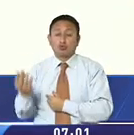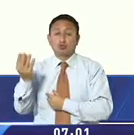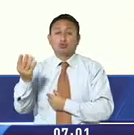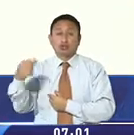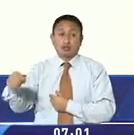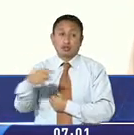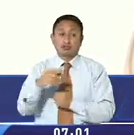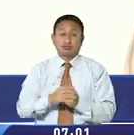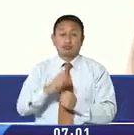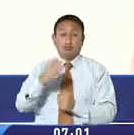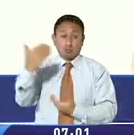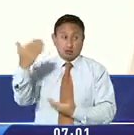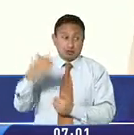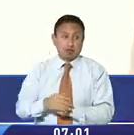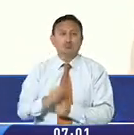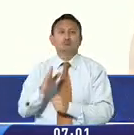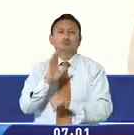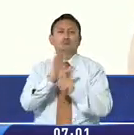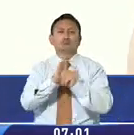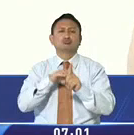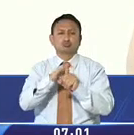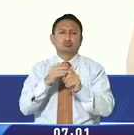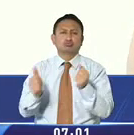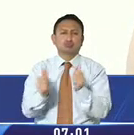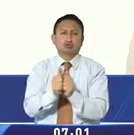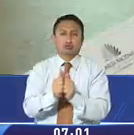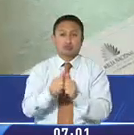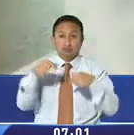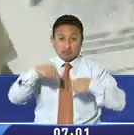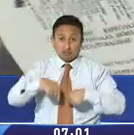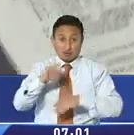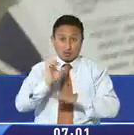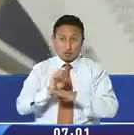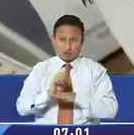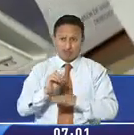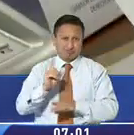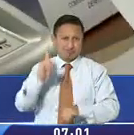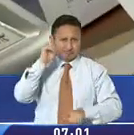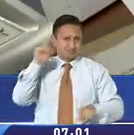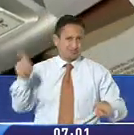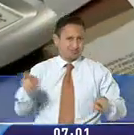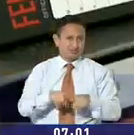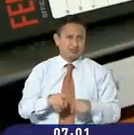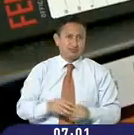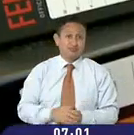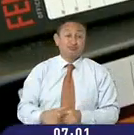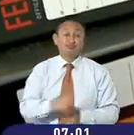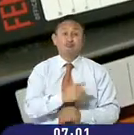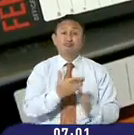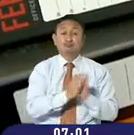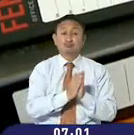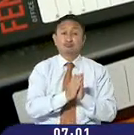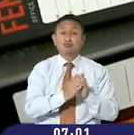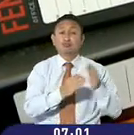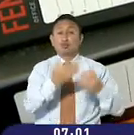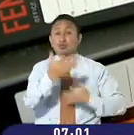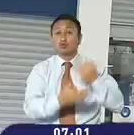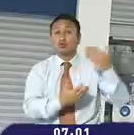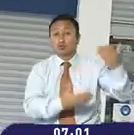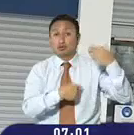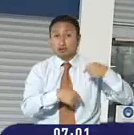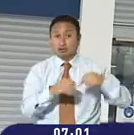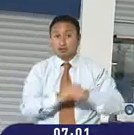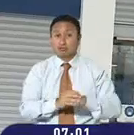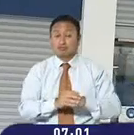a los políticos. Y creo que eso no es lo que quiere el país. Dicho pedido de juicio político se sumaría a otro que anteriormente se